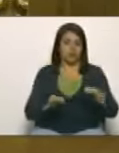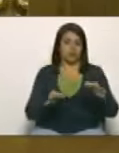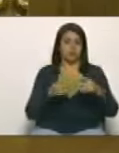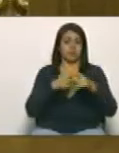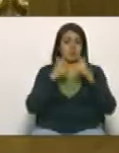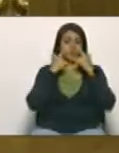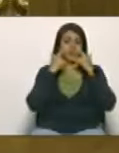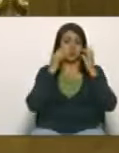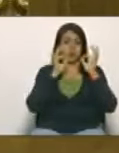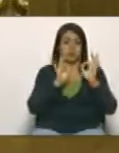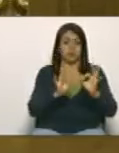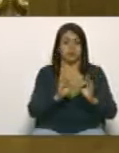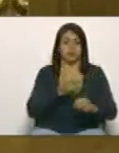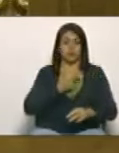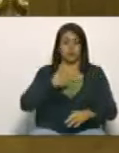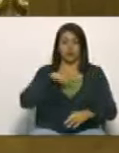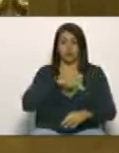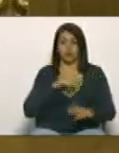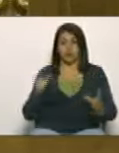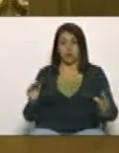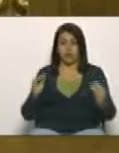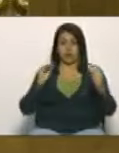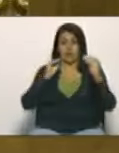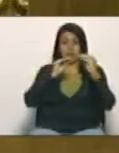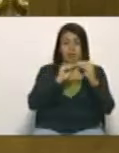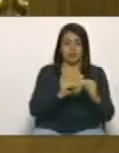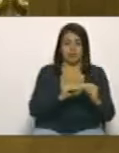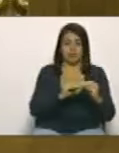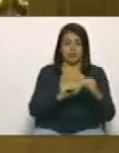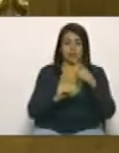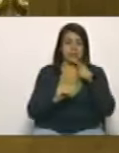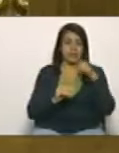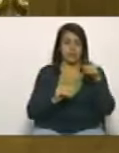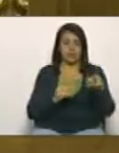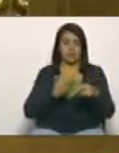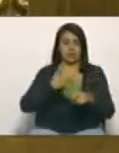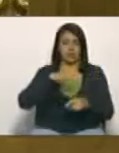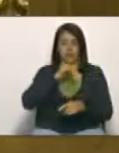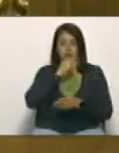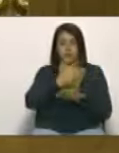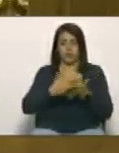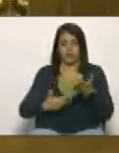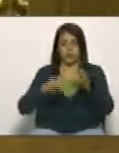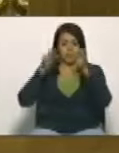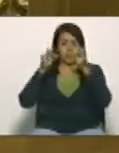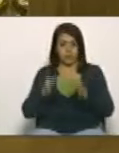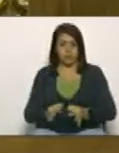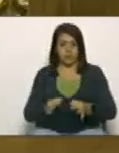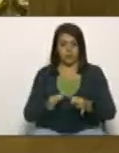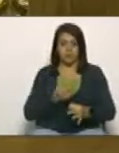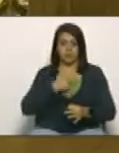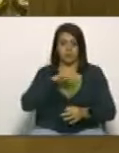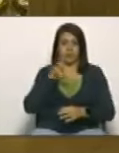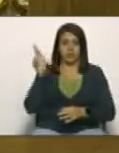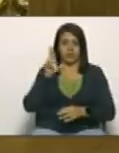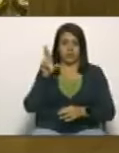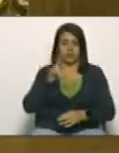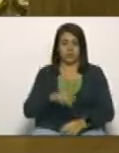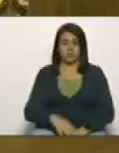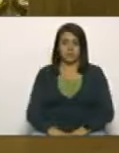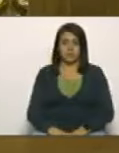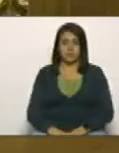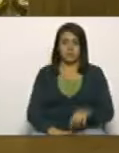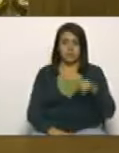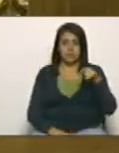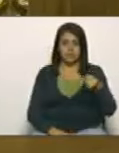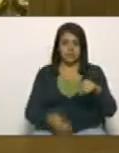tenga cuidado. Nosotros nos apegamos a lo que dice nuestro documento oficial de nuestra República.